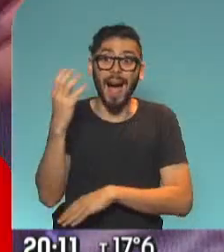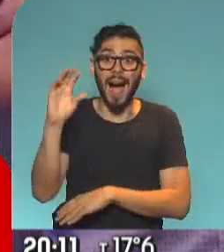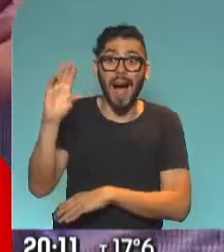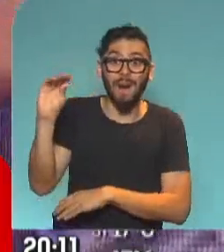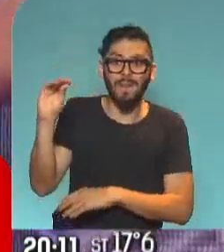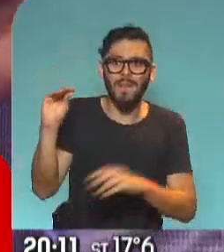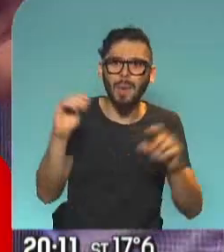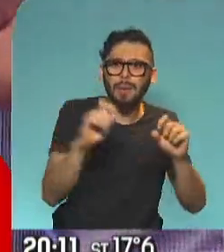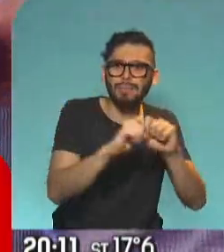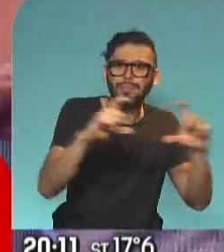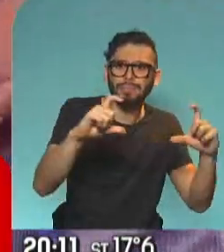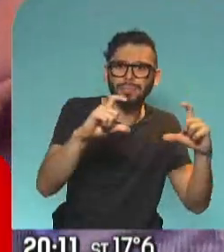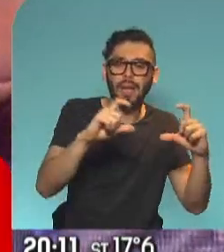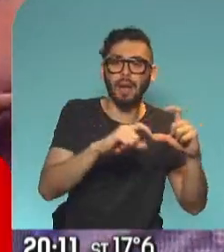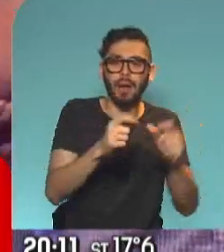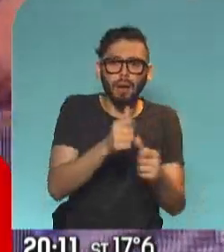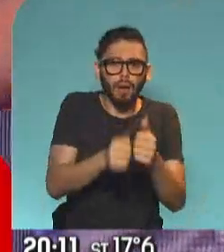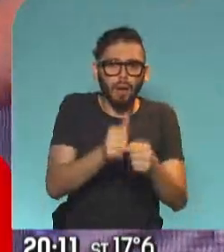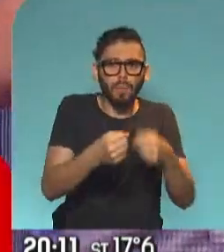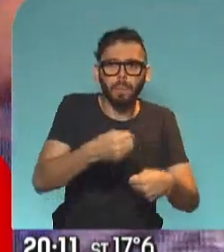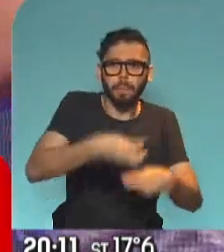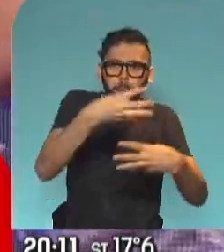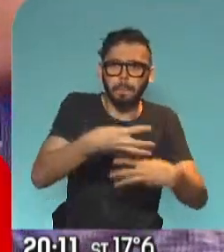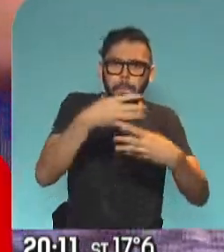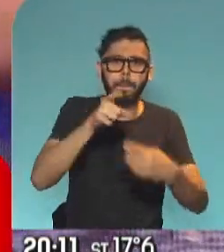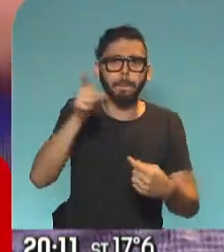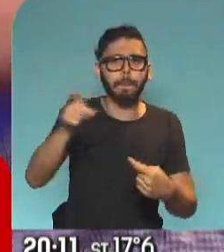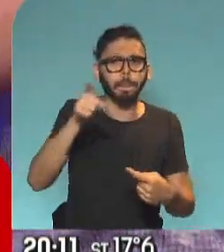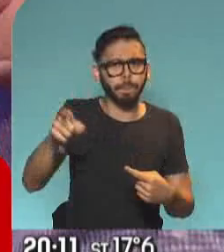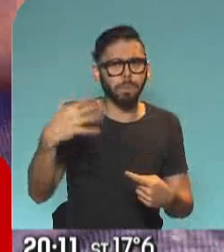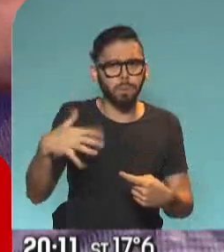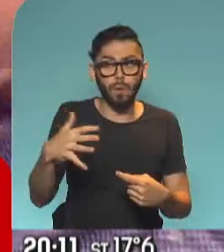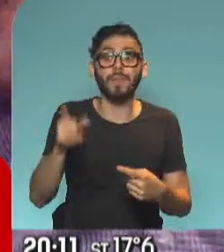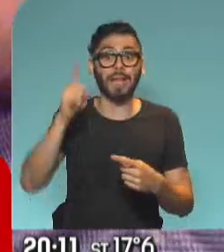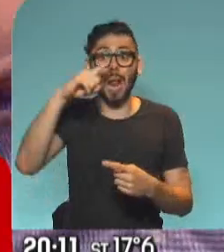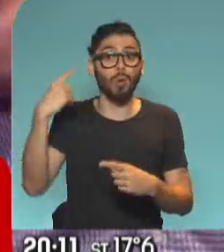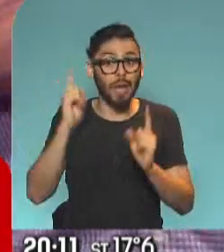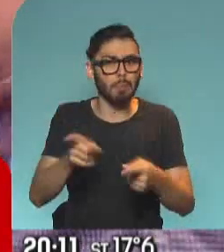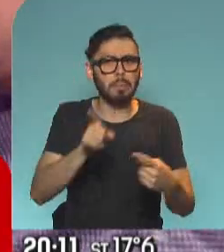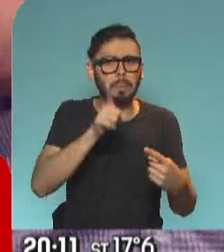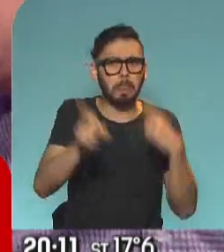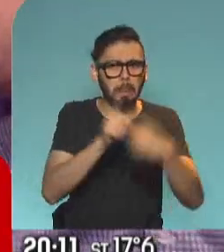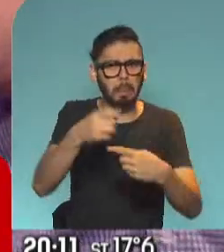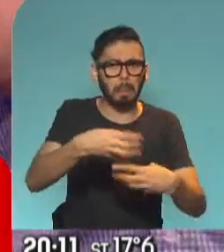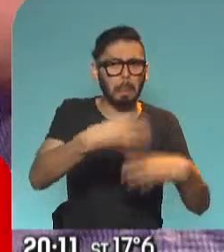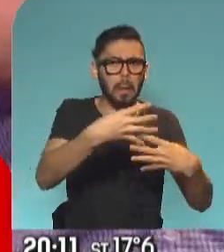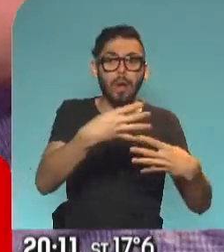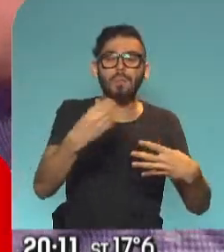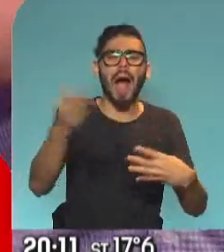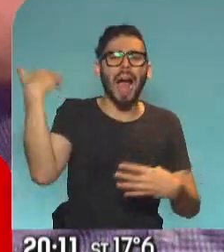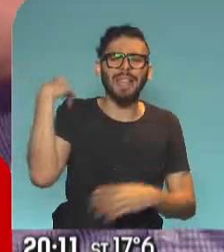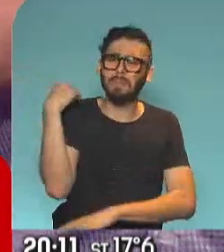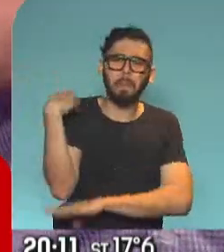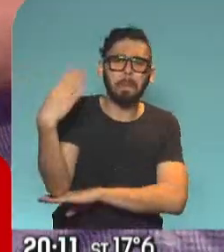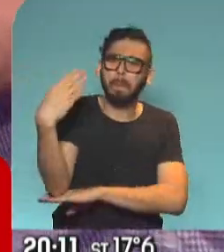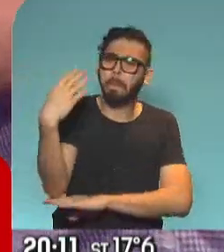podían intervenir desde lo verbal, pero sí escribir, ¿no? Exacto, y Alberto también le pasó en esa ventana, porque la diferencia es que en otros años vos ibas, participabas, y